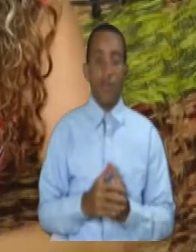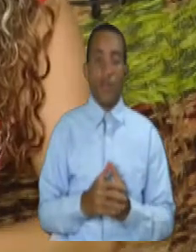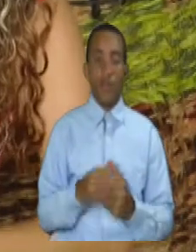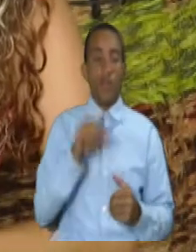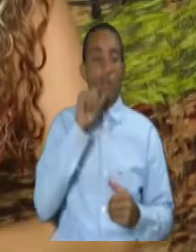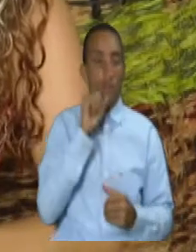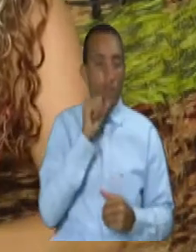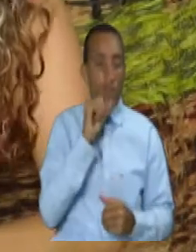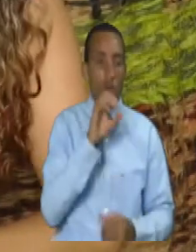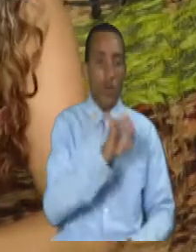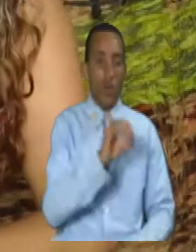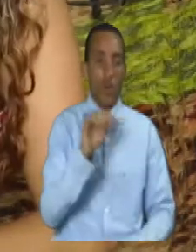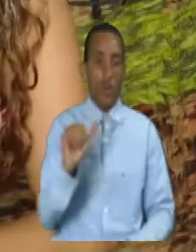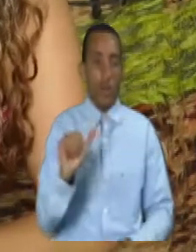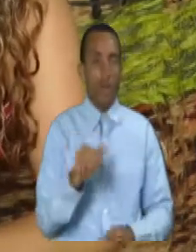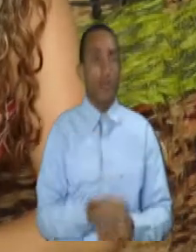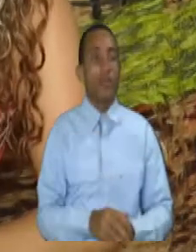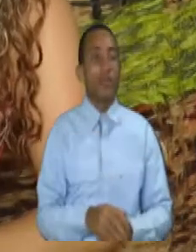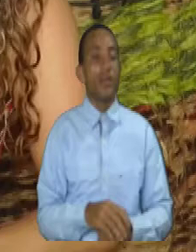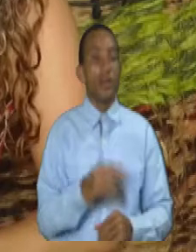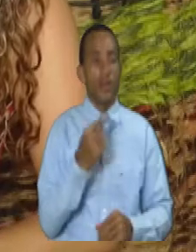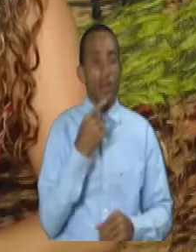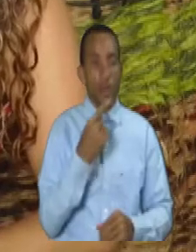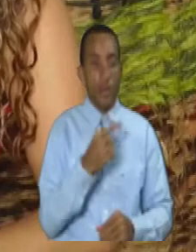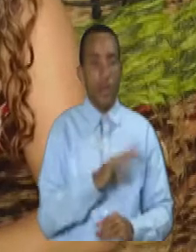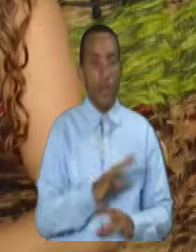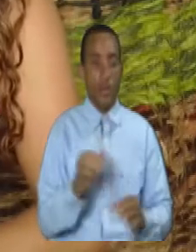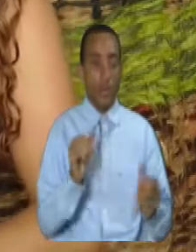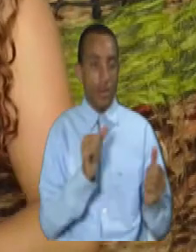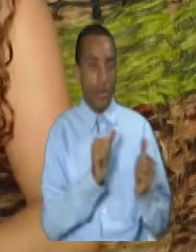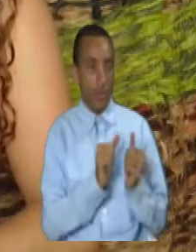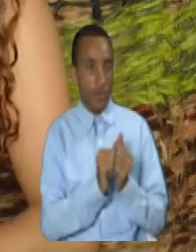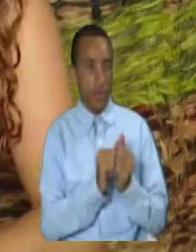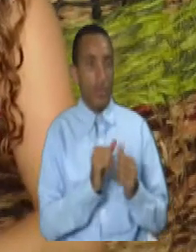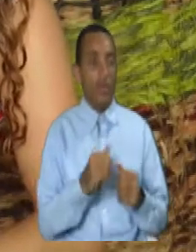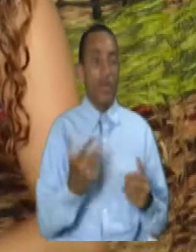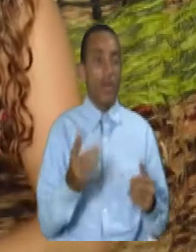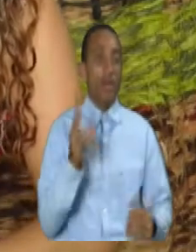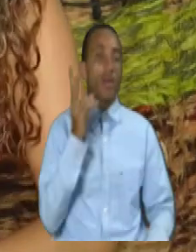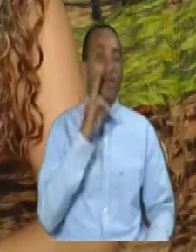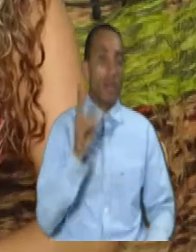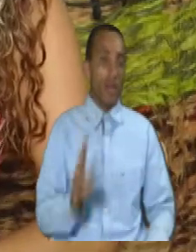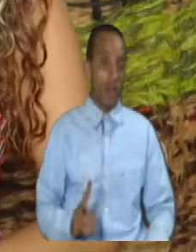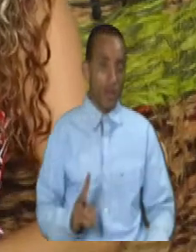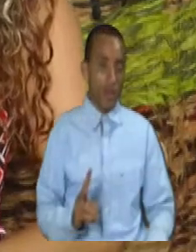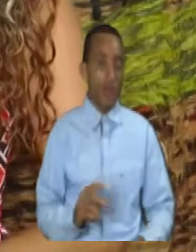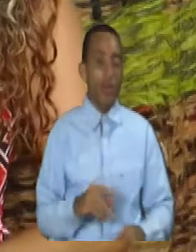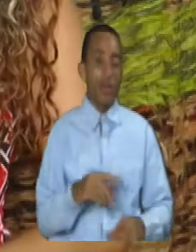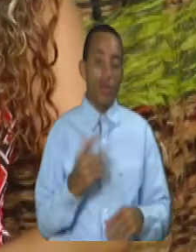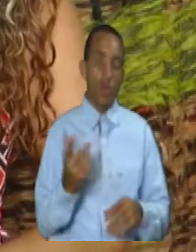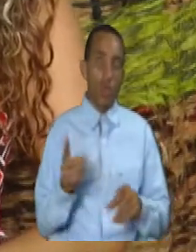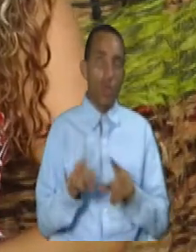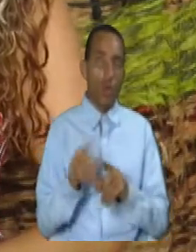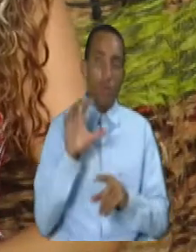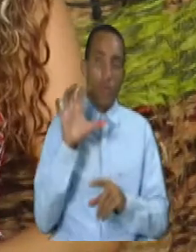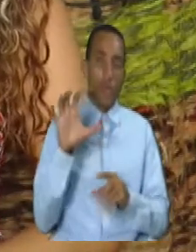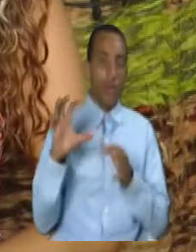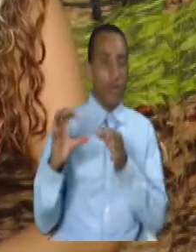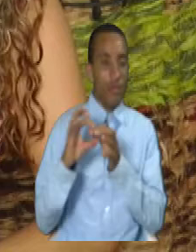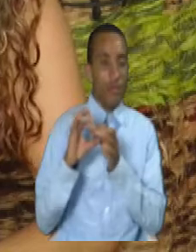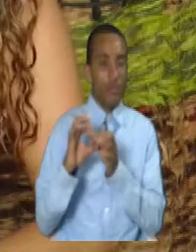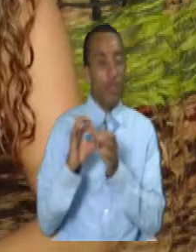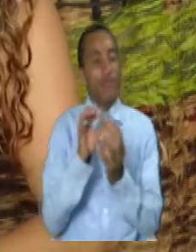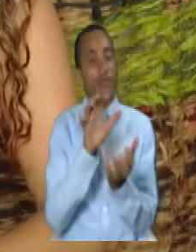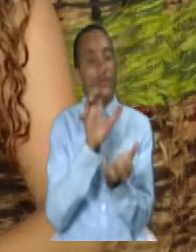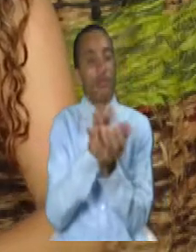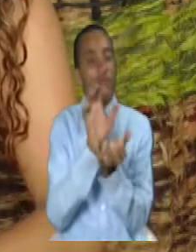aquí en Colombia, sino como ya lo nombraba aquí nuestra compañera Caroline, Venezuela, nuestro hermano país allá en Islas Margaritas, que eso